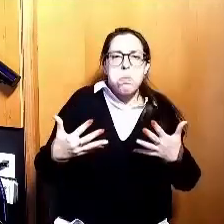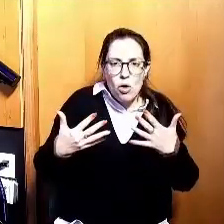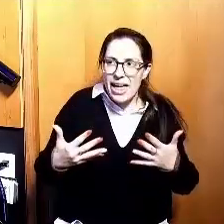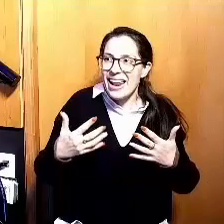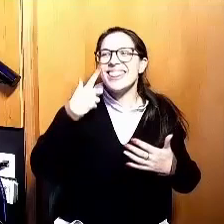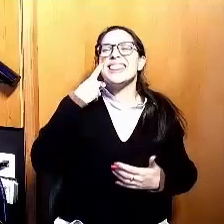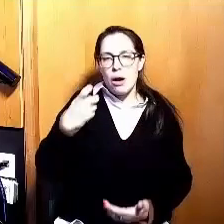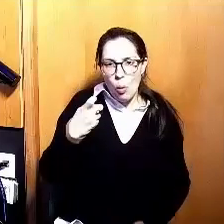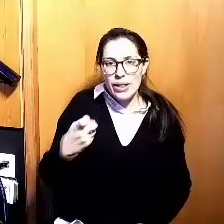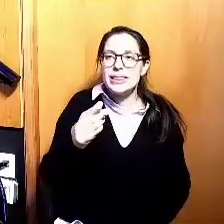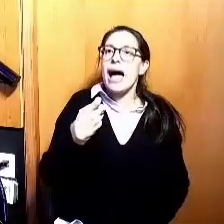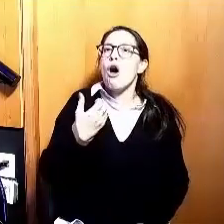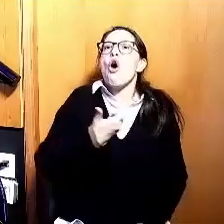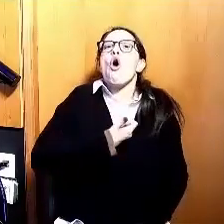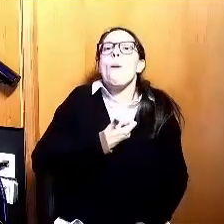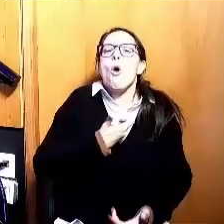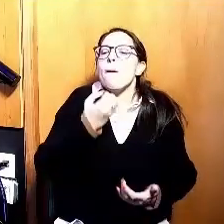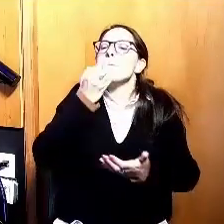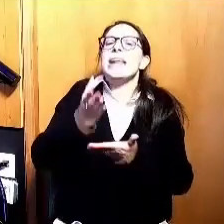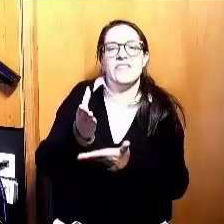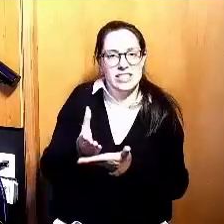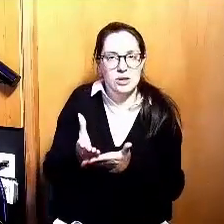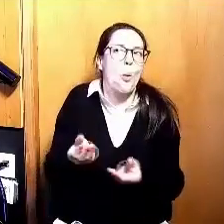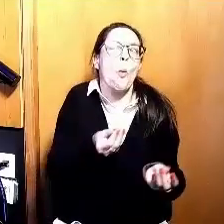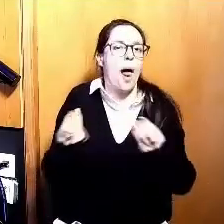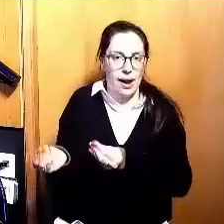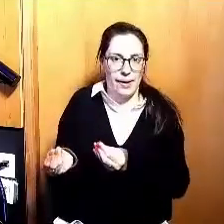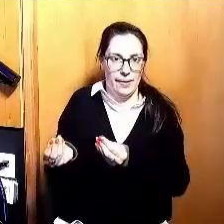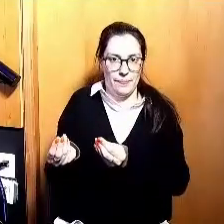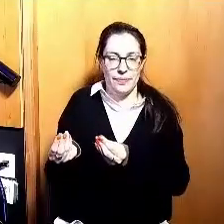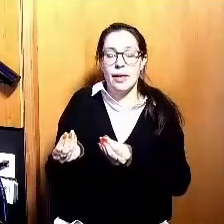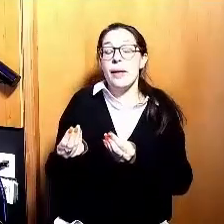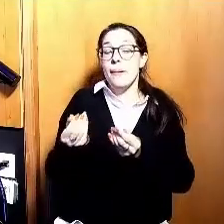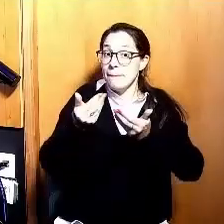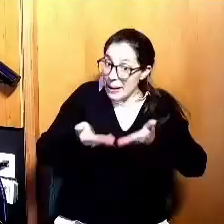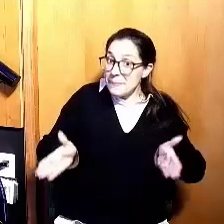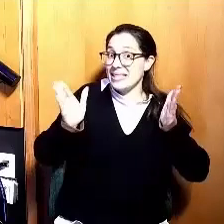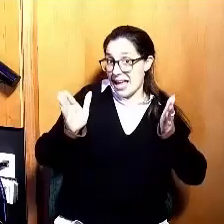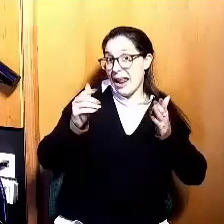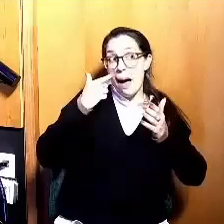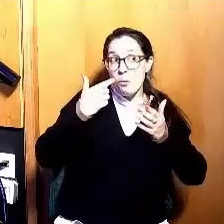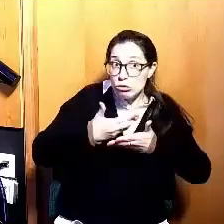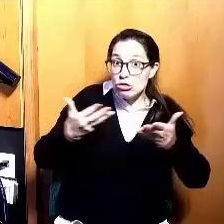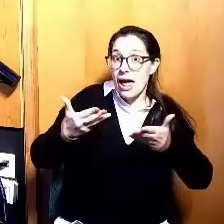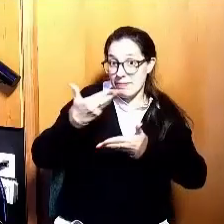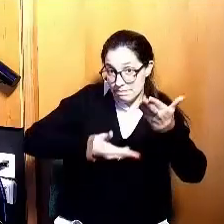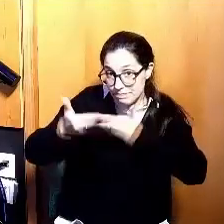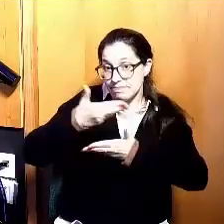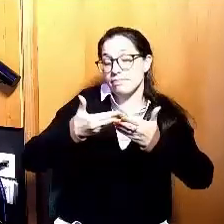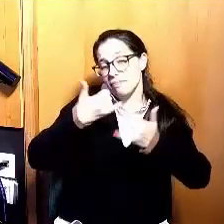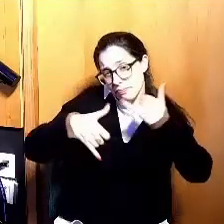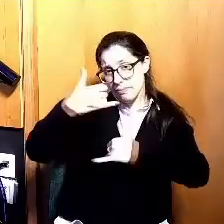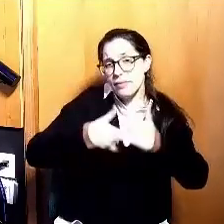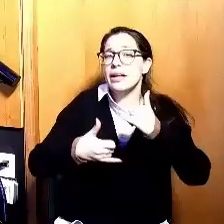identificar incentivos para cada tipo de actor para comenzar no solo la apertura de datos, sino el trabajo, las